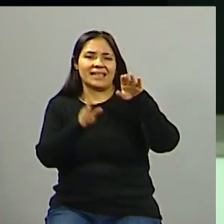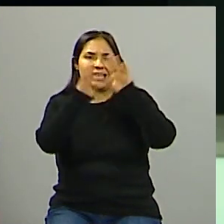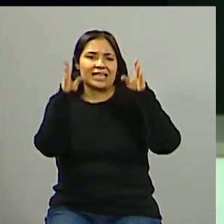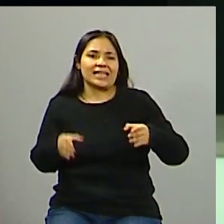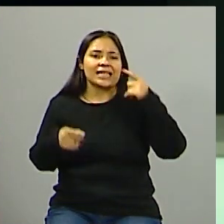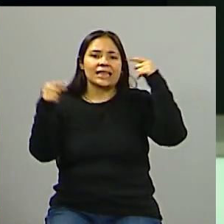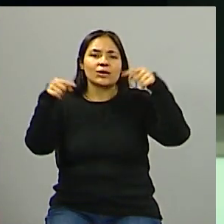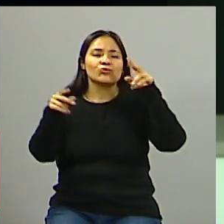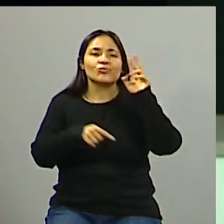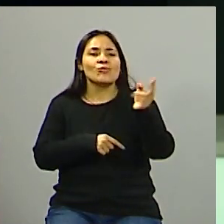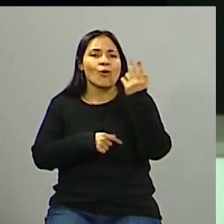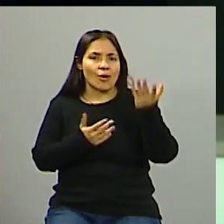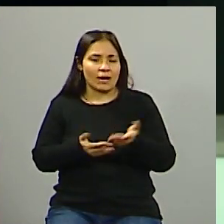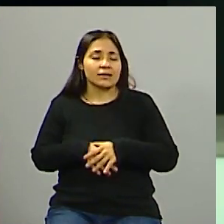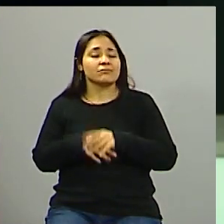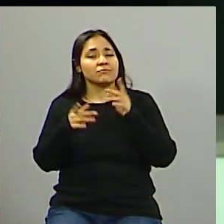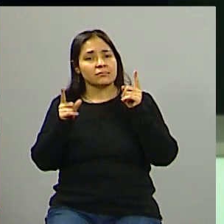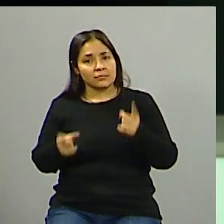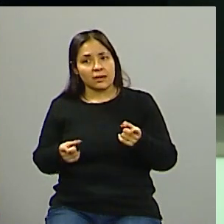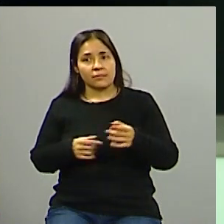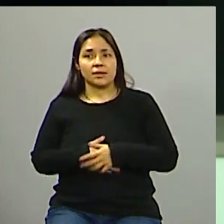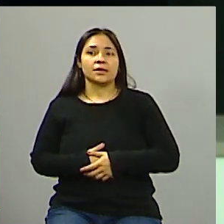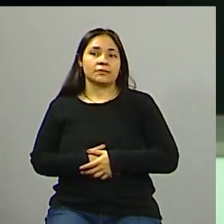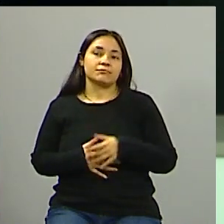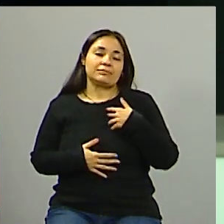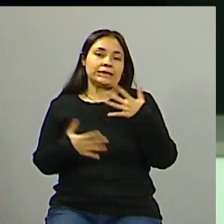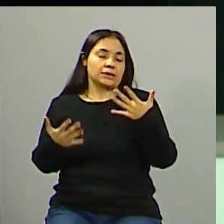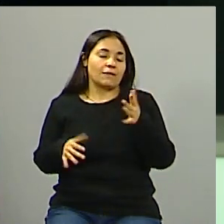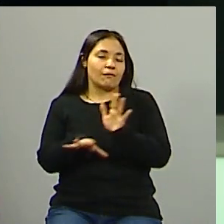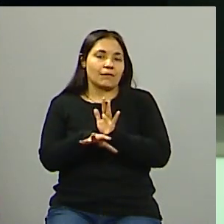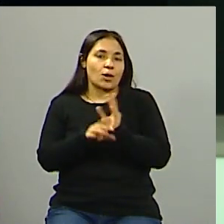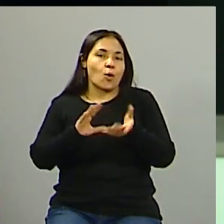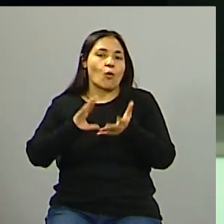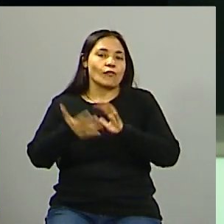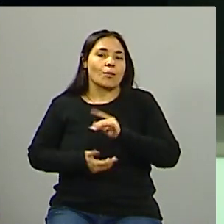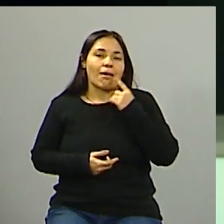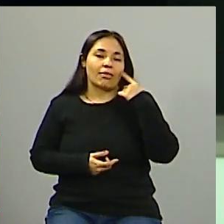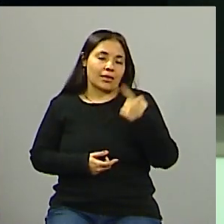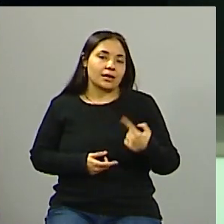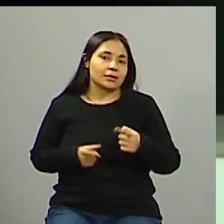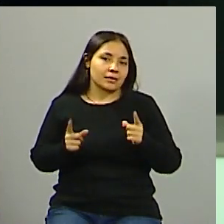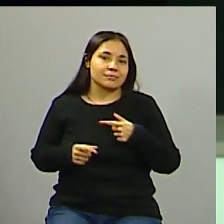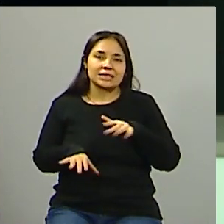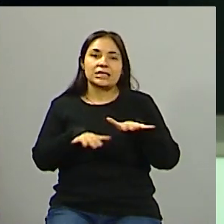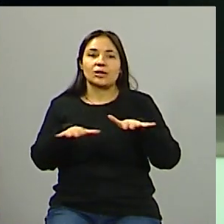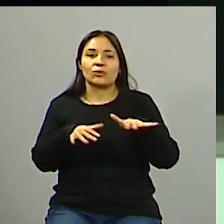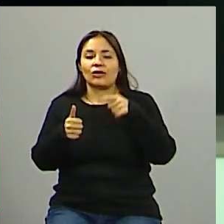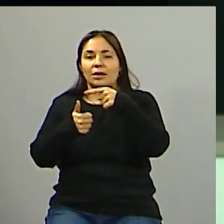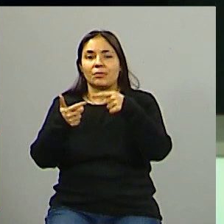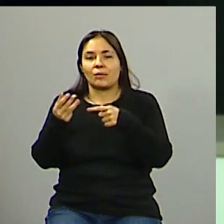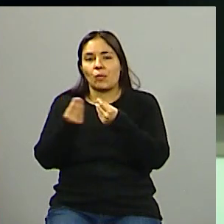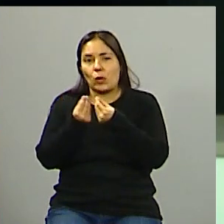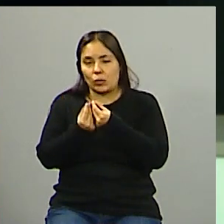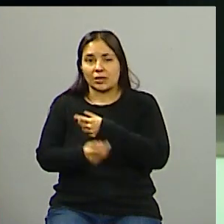institucional, pero que nos sirve también, lamentablemente y tristemente, de ejemplo de otras situaciones que suceden, ¿no? Que de personas